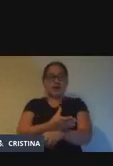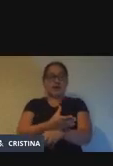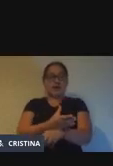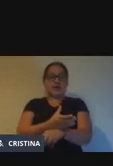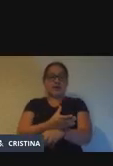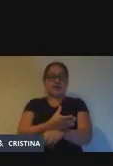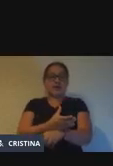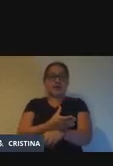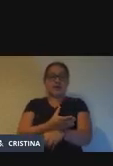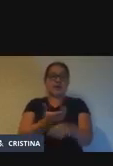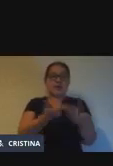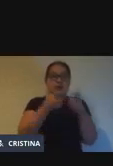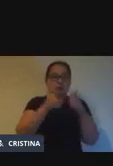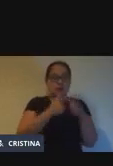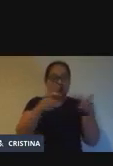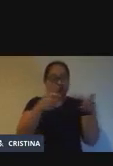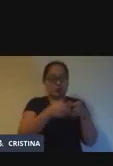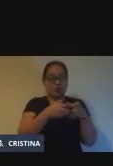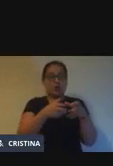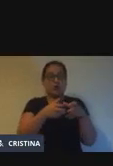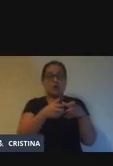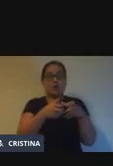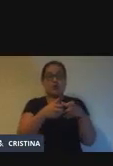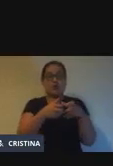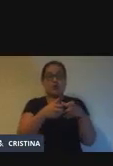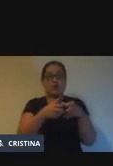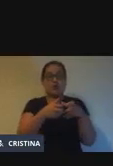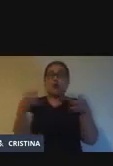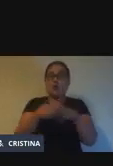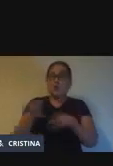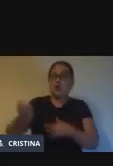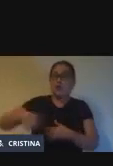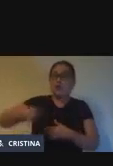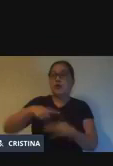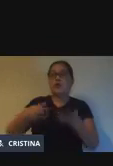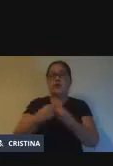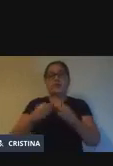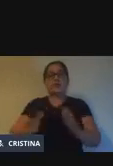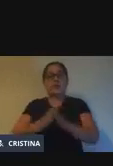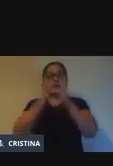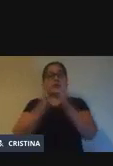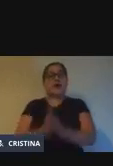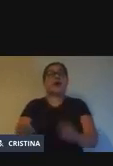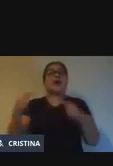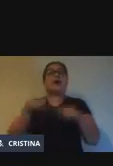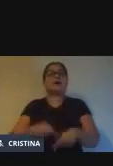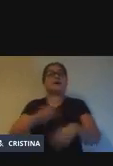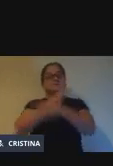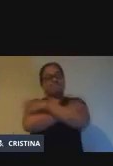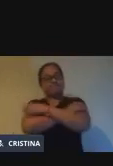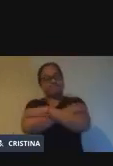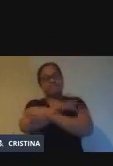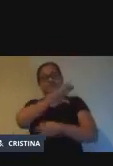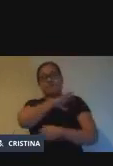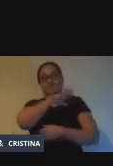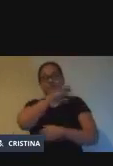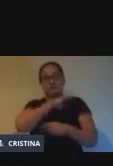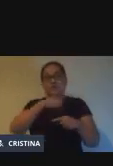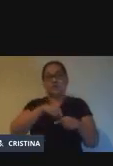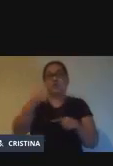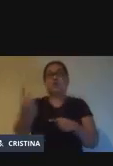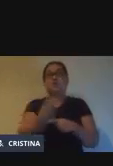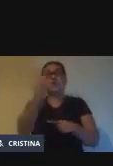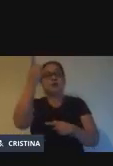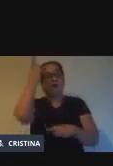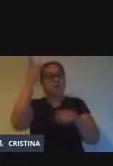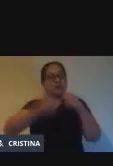el colectivo que se hizo a la familia a través de otra plataforma, pero desde aquí te mando todo mi cariño y todos los cumpleaños del mundo felices para